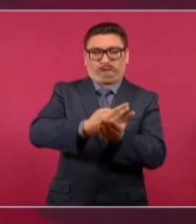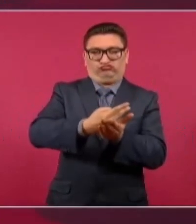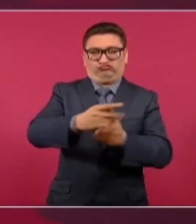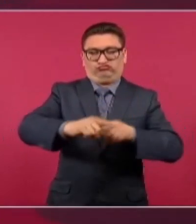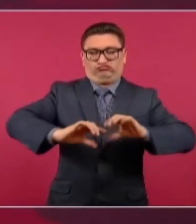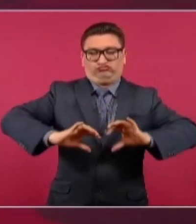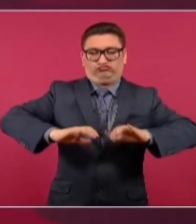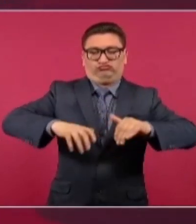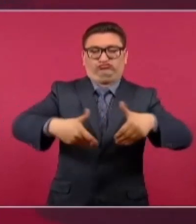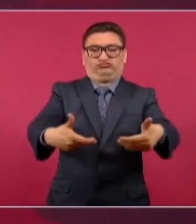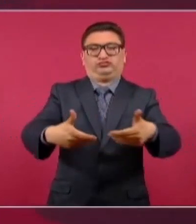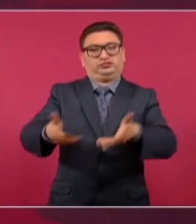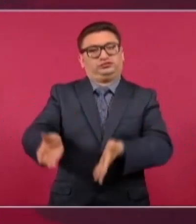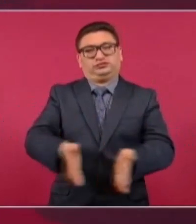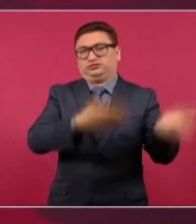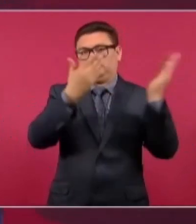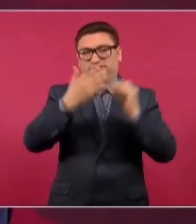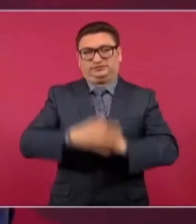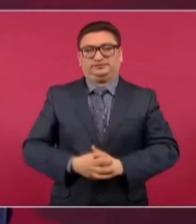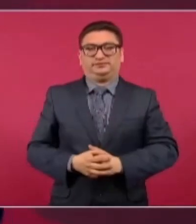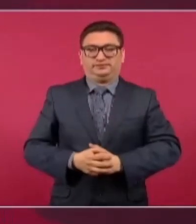Y vámonos.